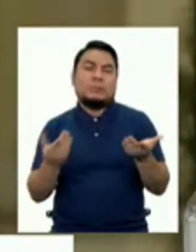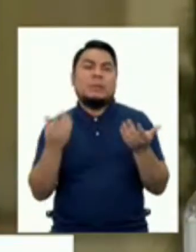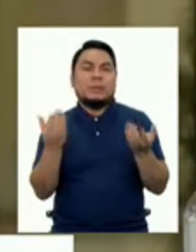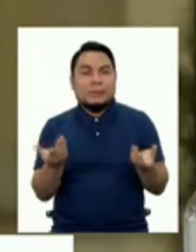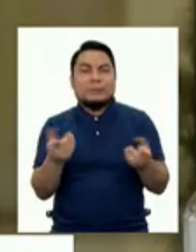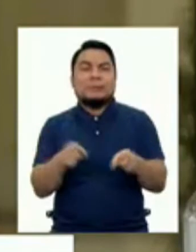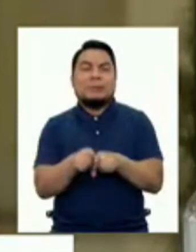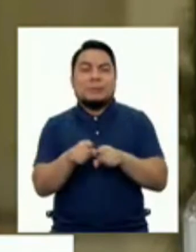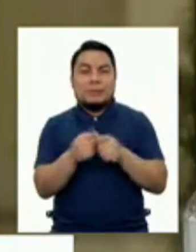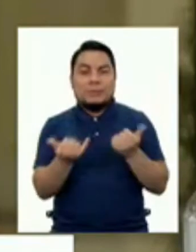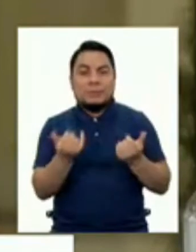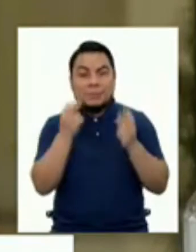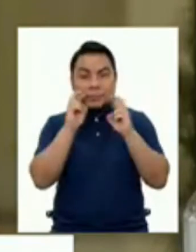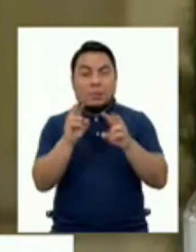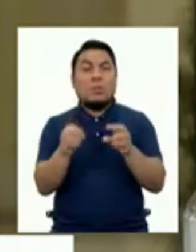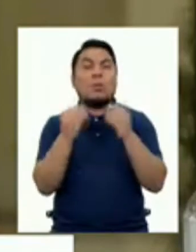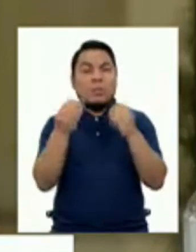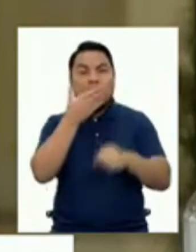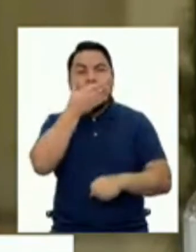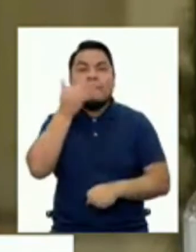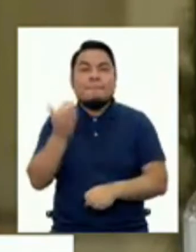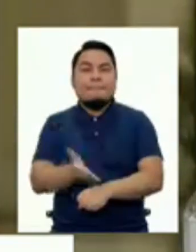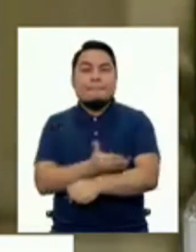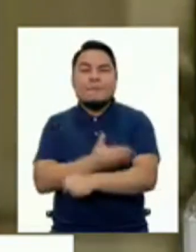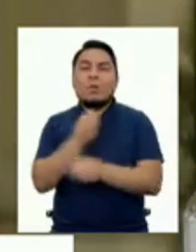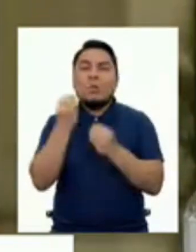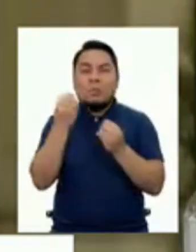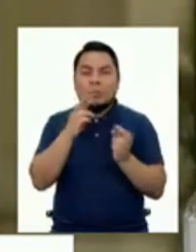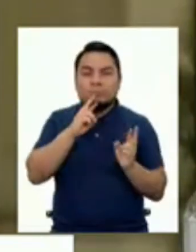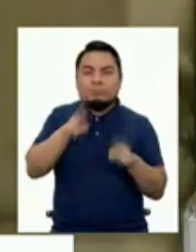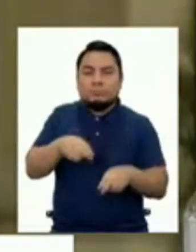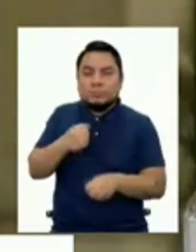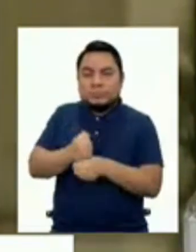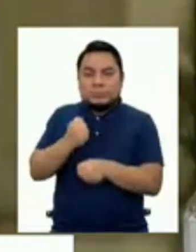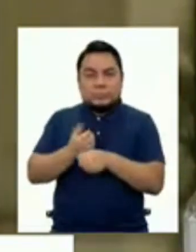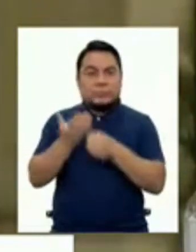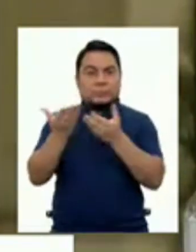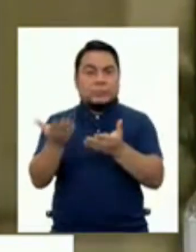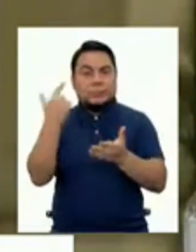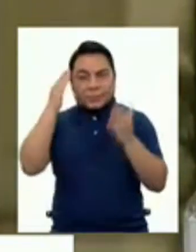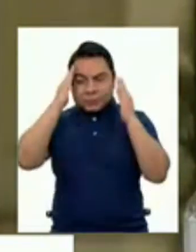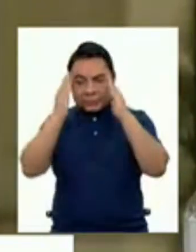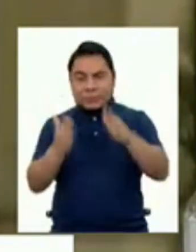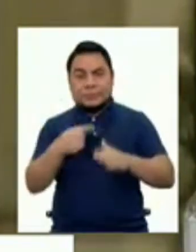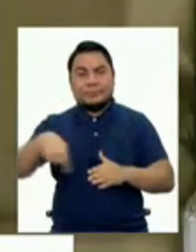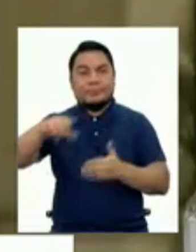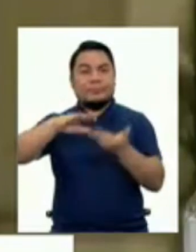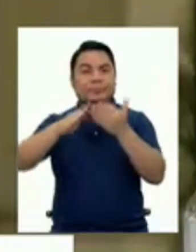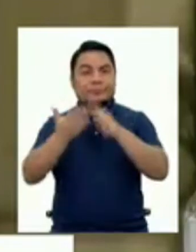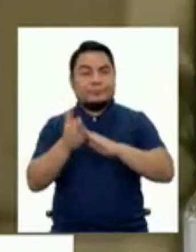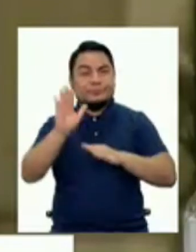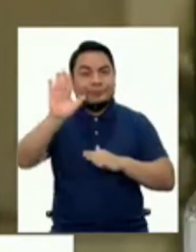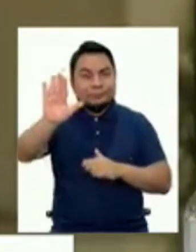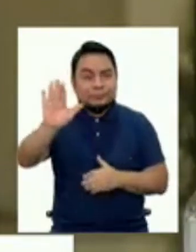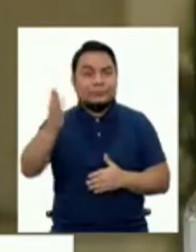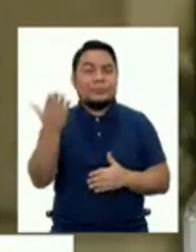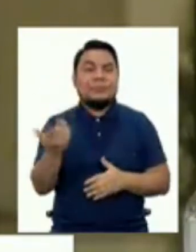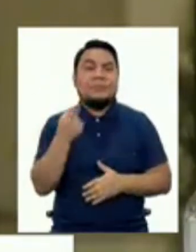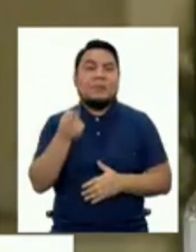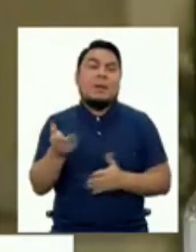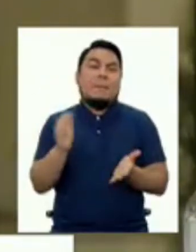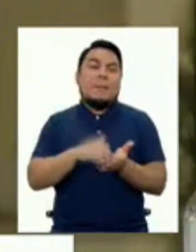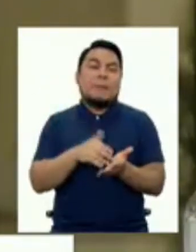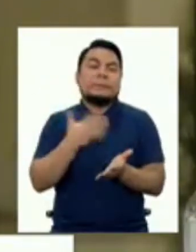como vemos cómo mejorar nuestra respuesta para atender a la población